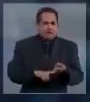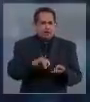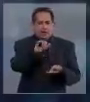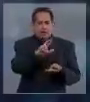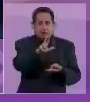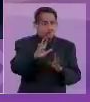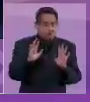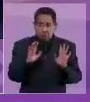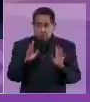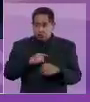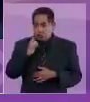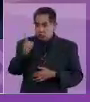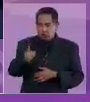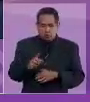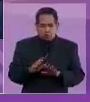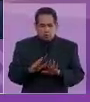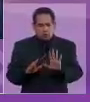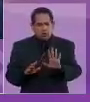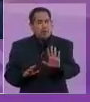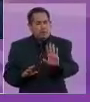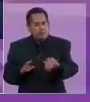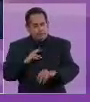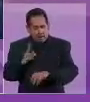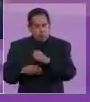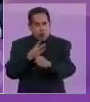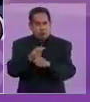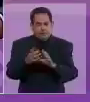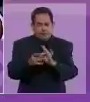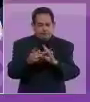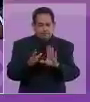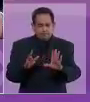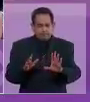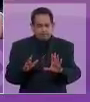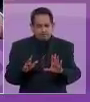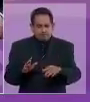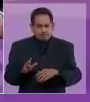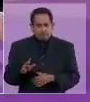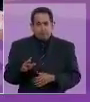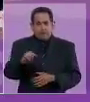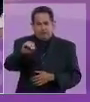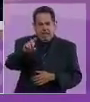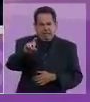palabra, voy a terminar. Déjame, la mesa. Un poco, hablaba de la visión de futuro